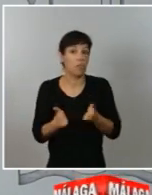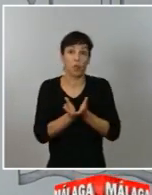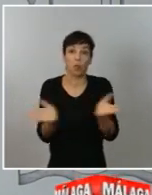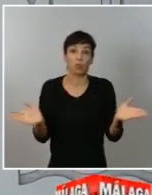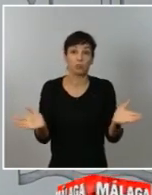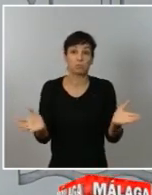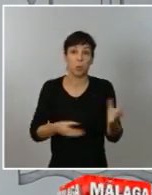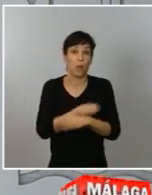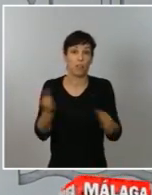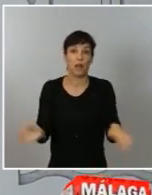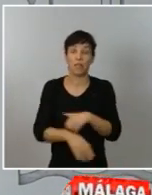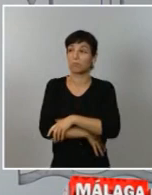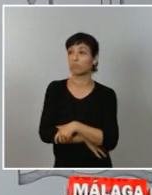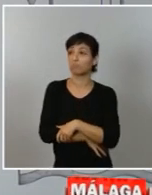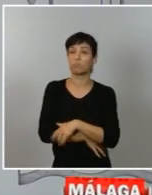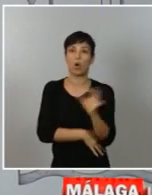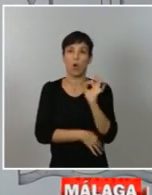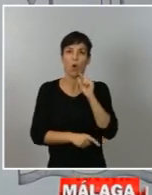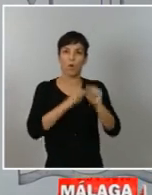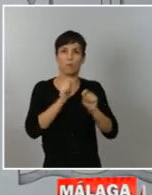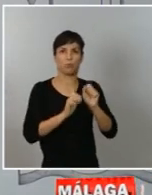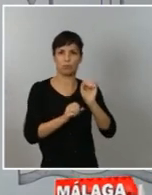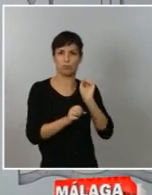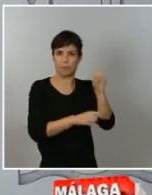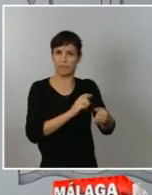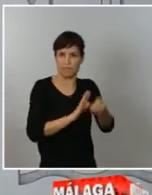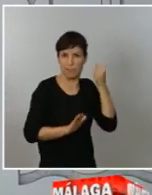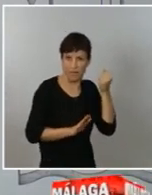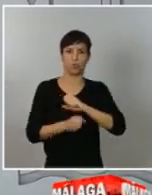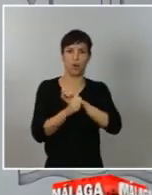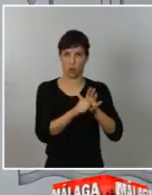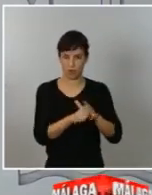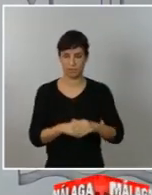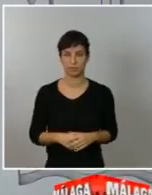al virus. La política está para servir y para frenar al virus.